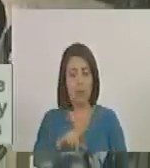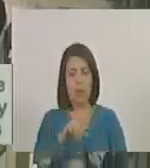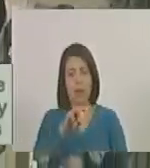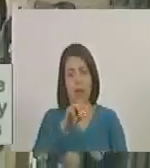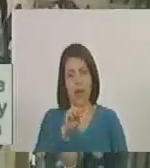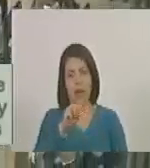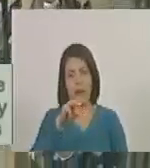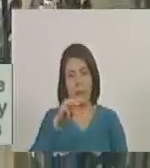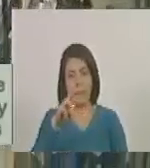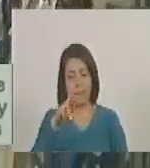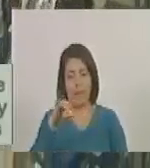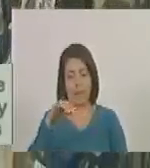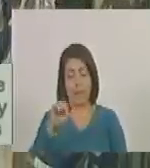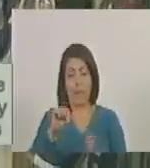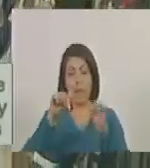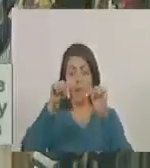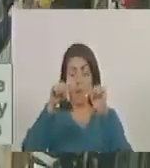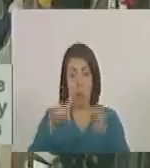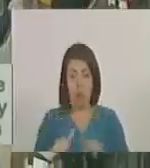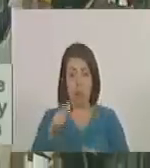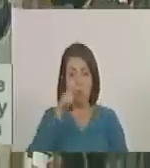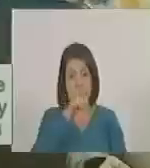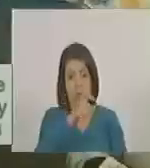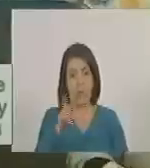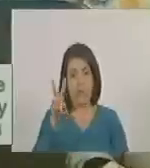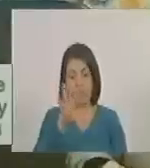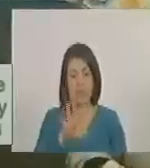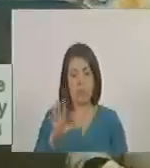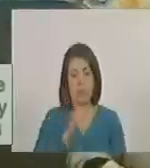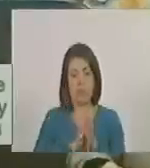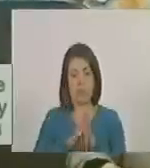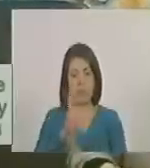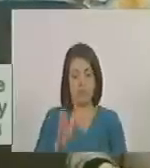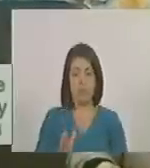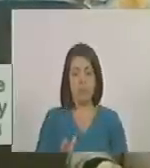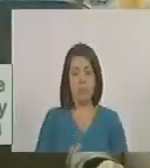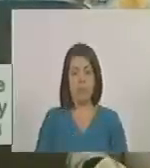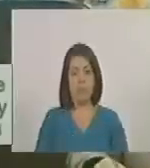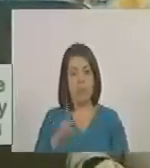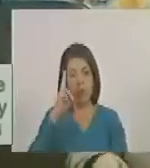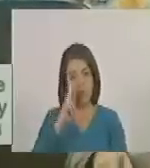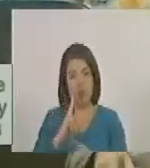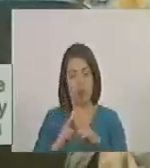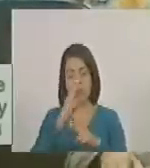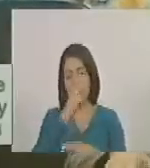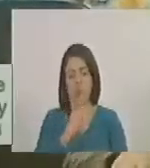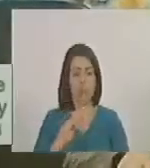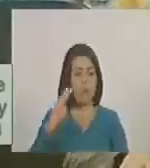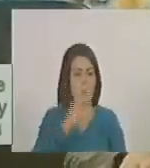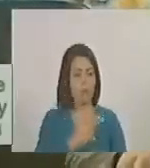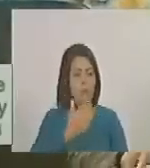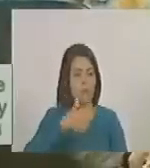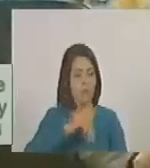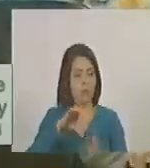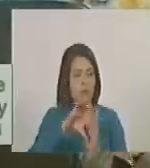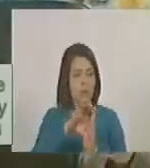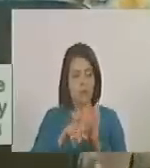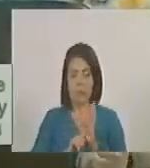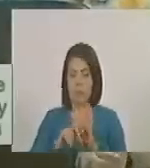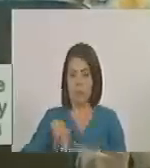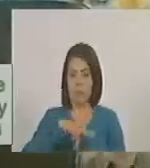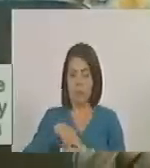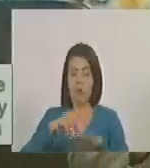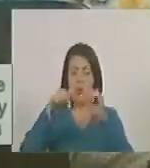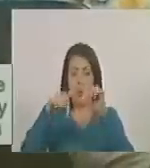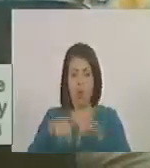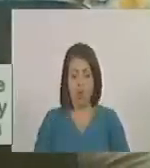América Pérez. Bueno, hoy, pueblo de Venezuela, seguimos honrando el compromiso con nuestra Constitución Nacional.